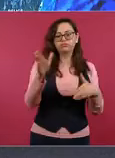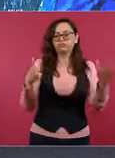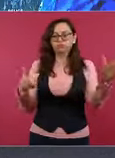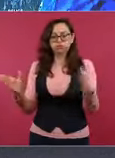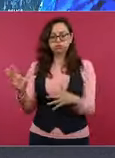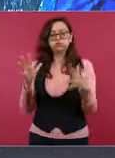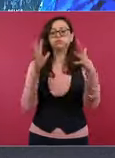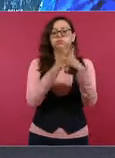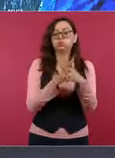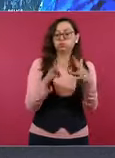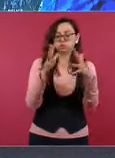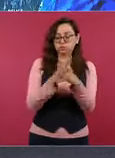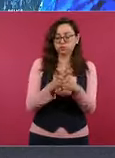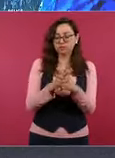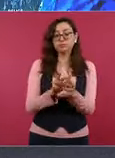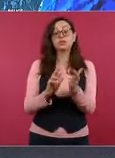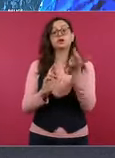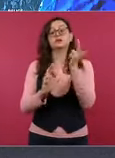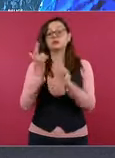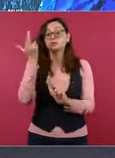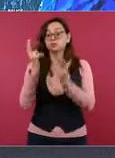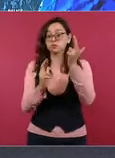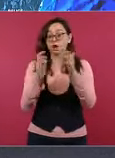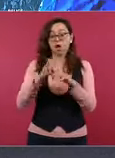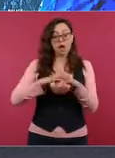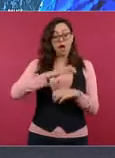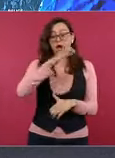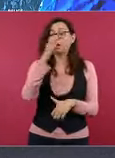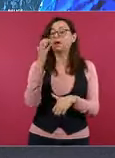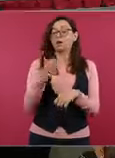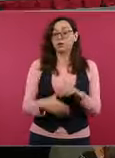Después de la revolución se terminó de comunicar